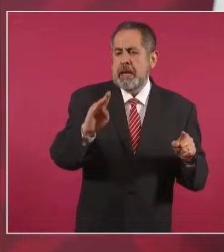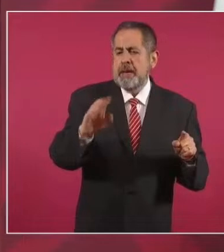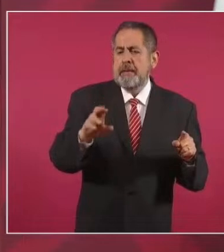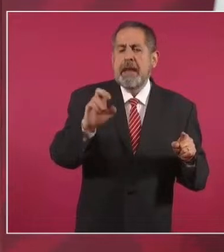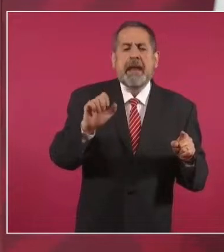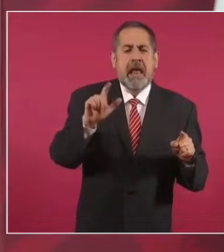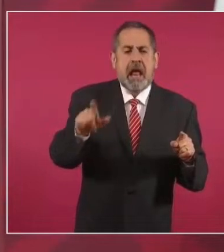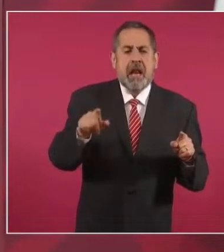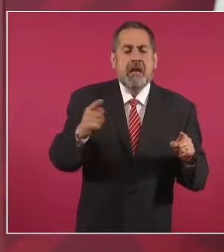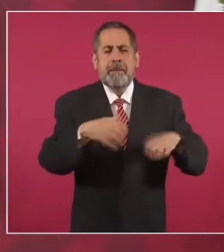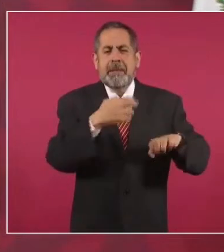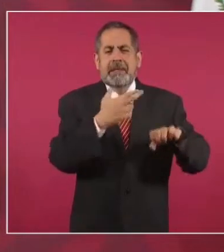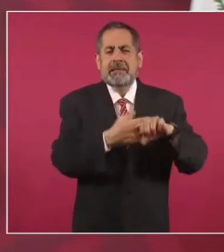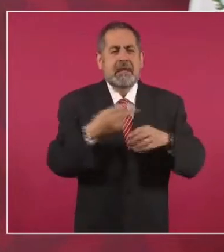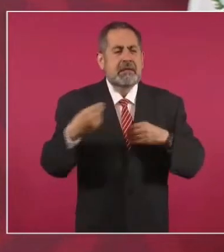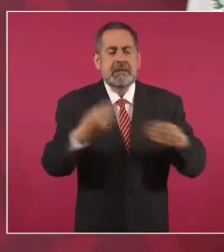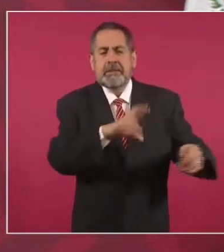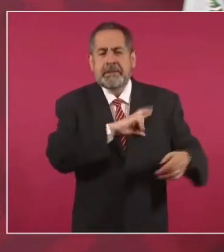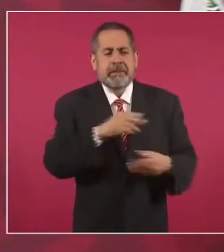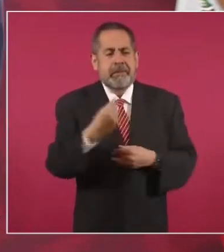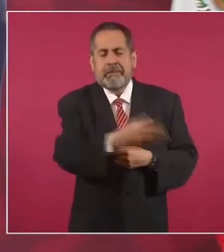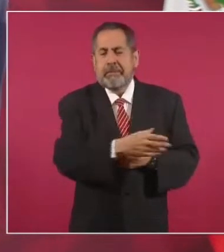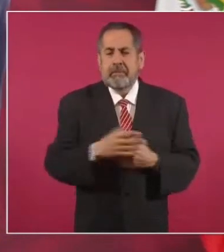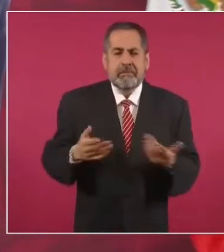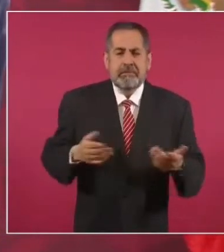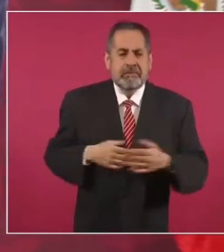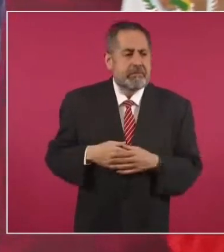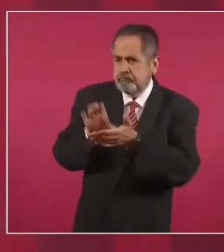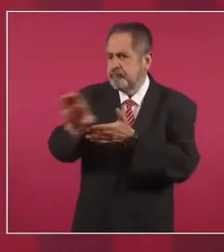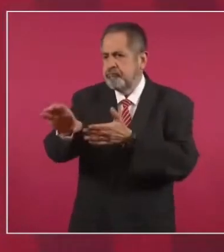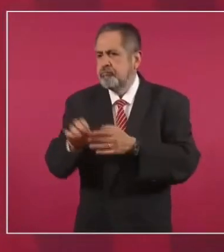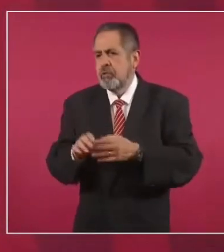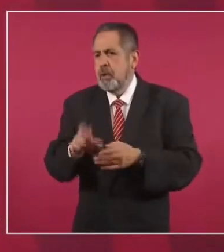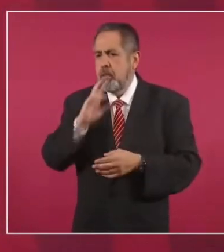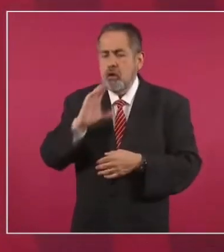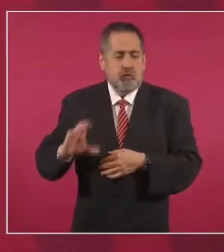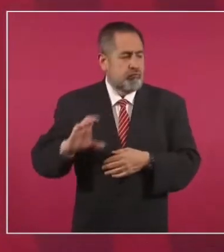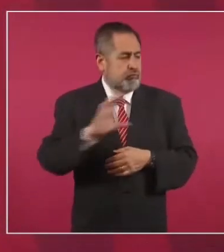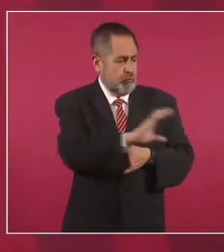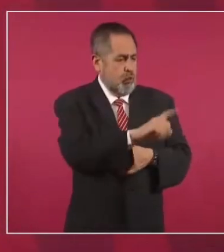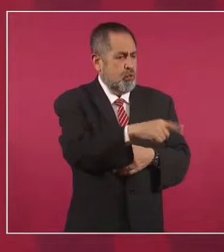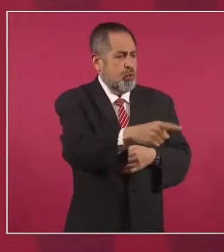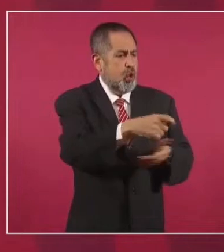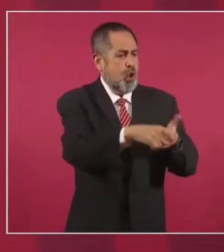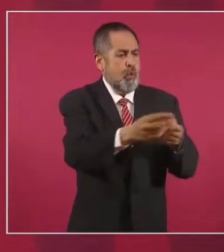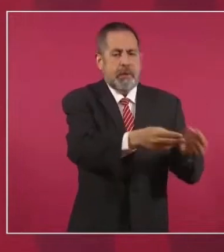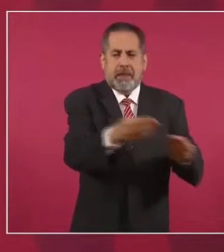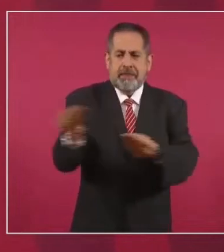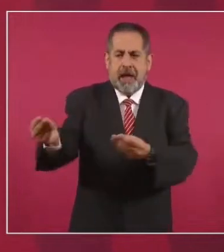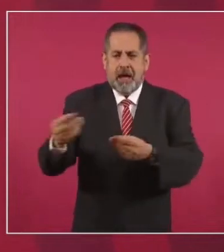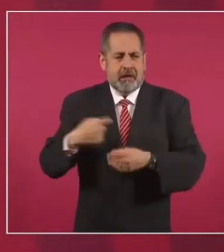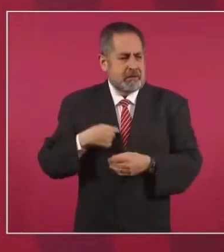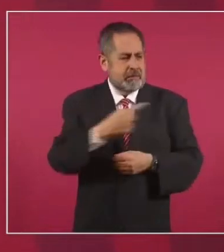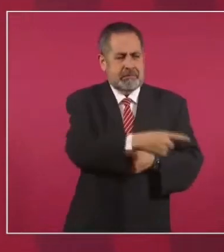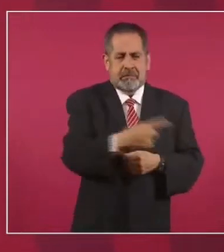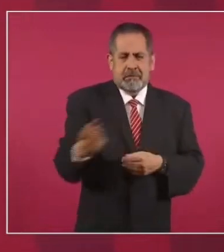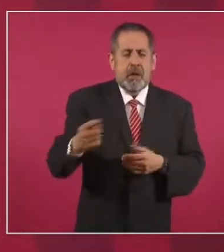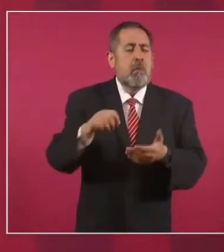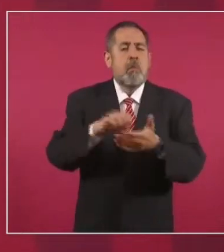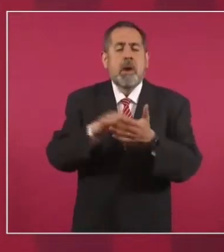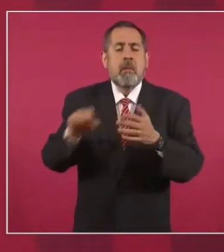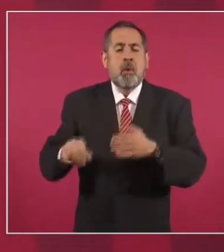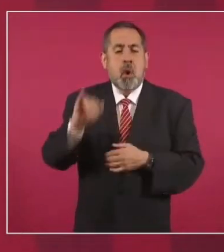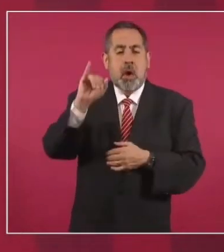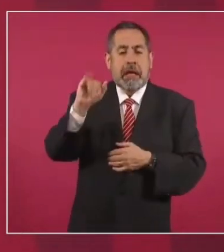subrogaron los servicios, se subcontrataba, dejaron al ISSSTE, por ejemplo, como